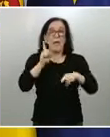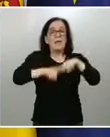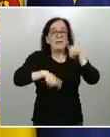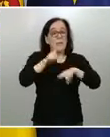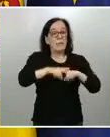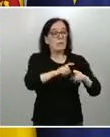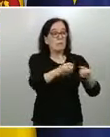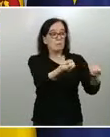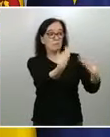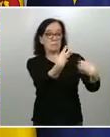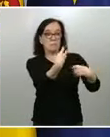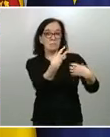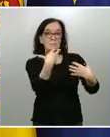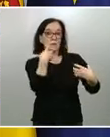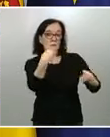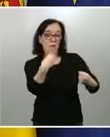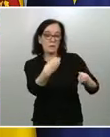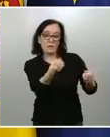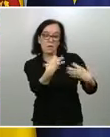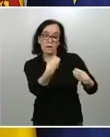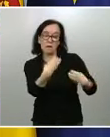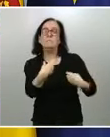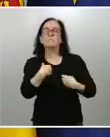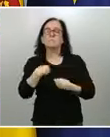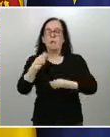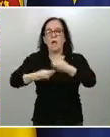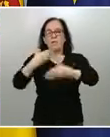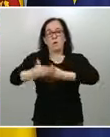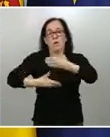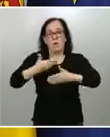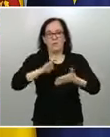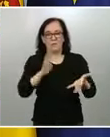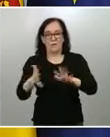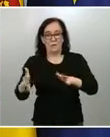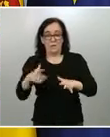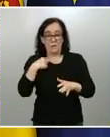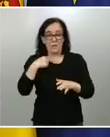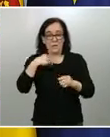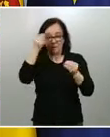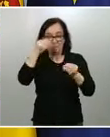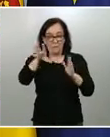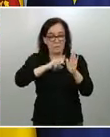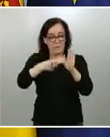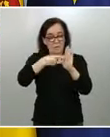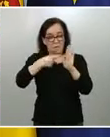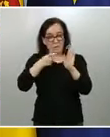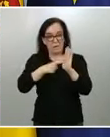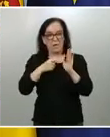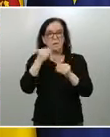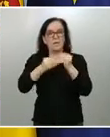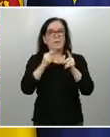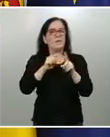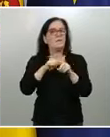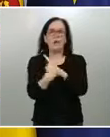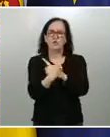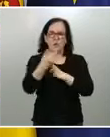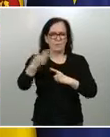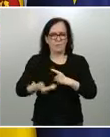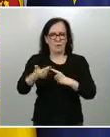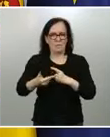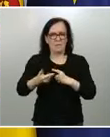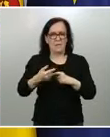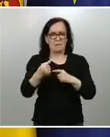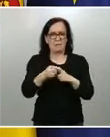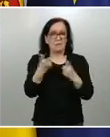en definitiva lo que hay que entender es que este plan de desescalada integra una variable fundamental que condiciona todo el proceso que es la salud